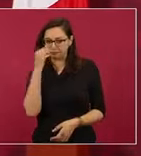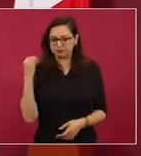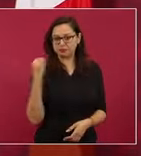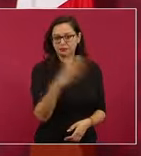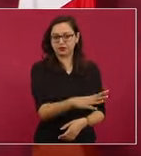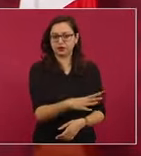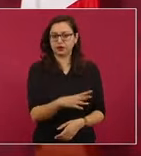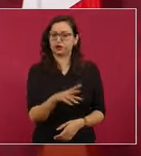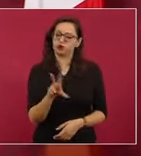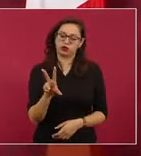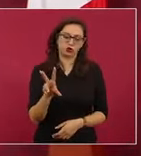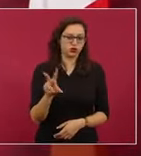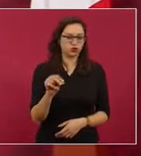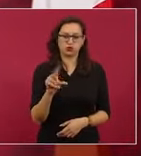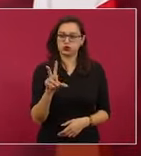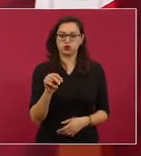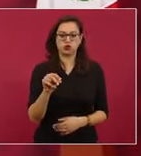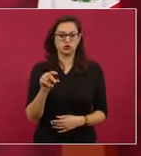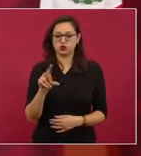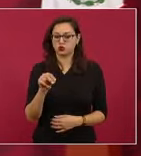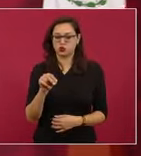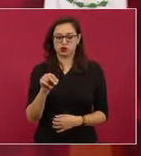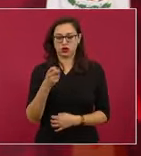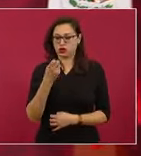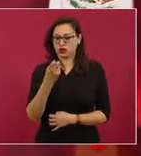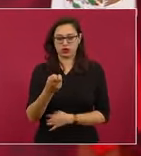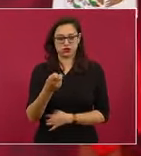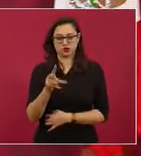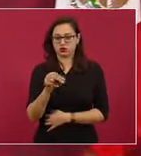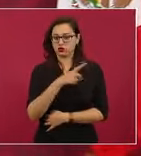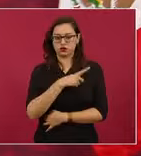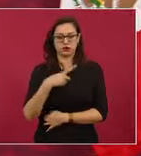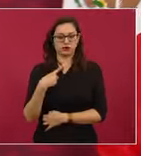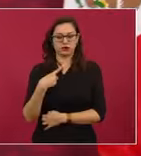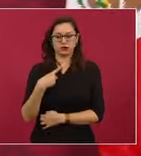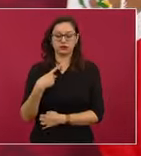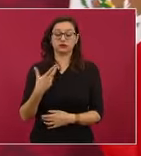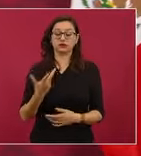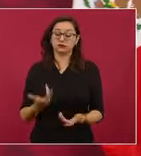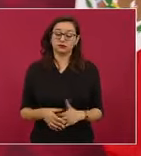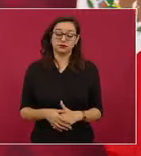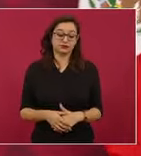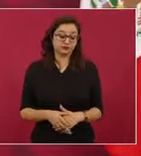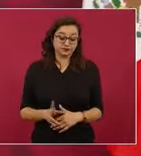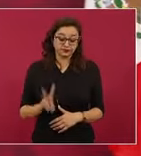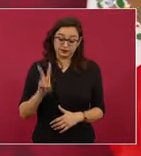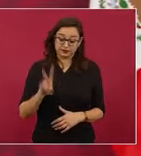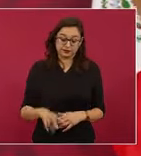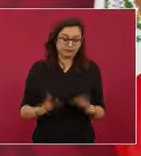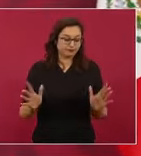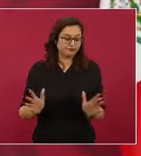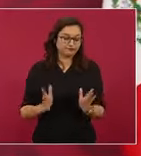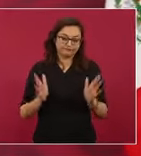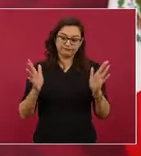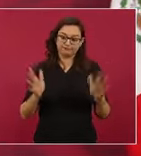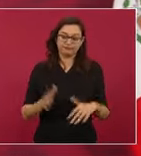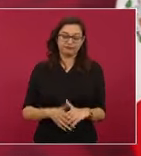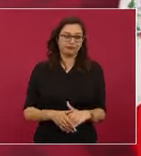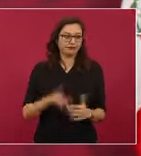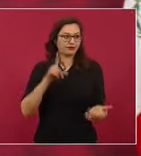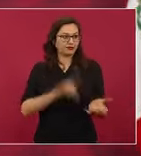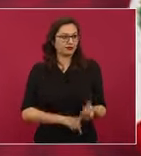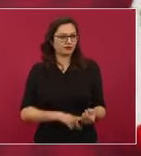por los intereses que hay. Parece mentira, pero en todos lados,